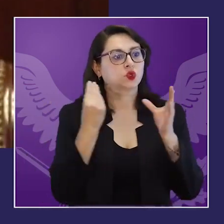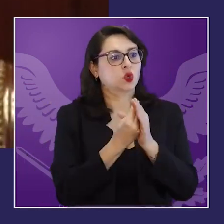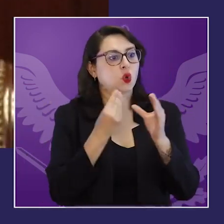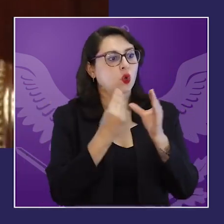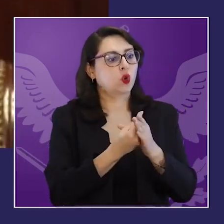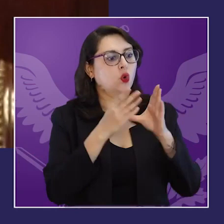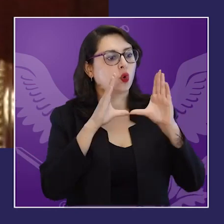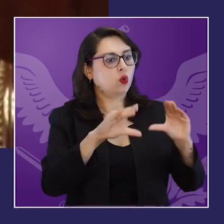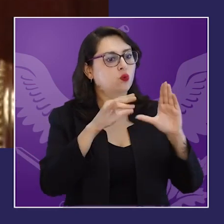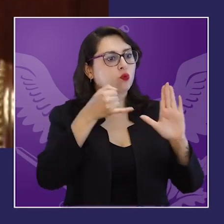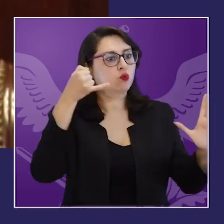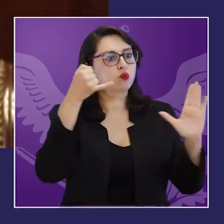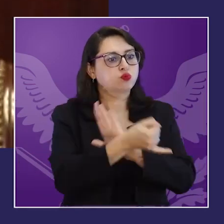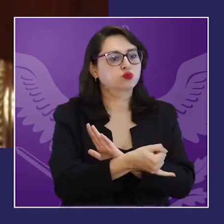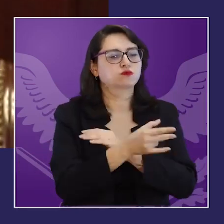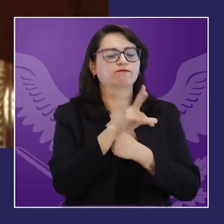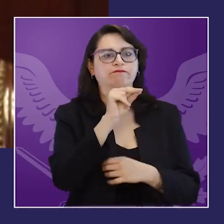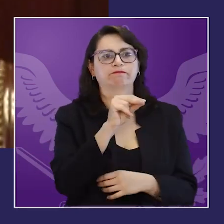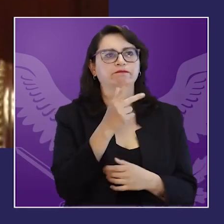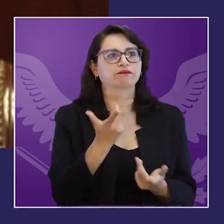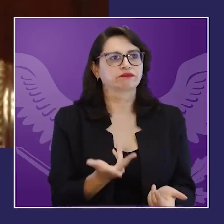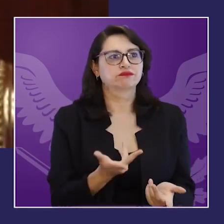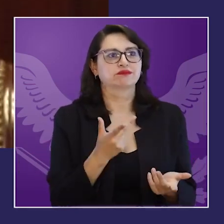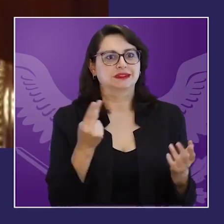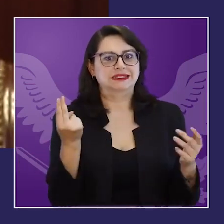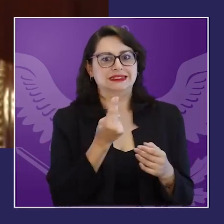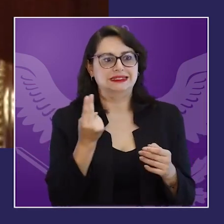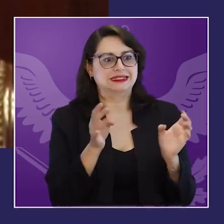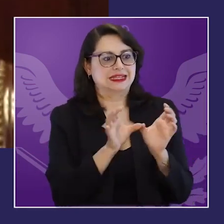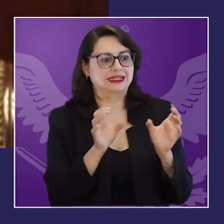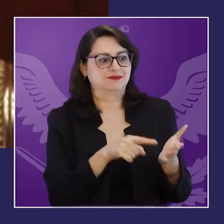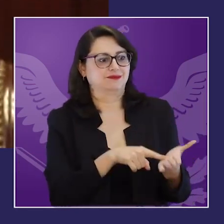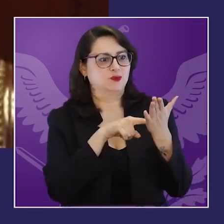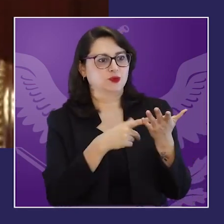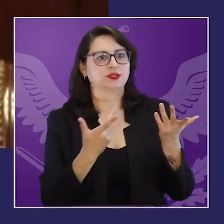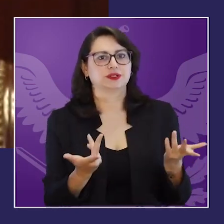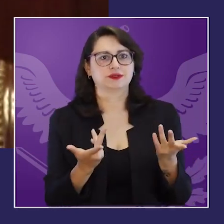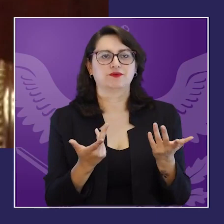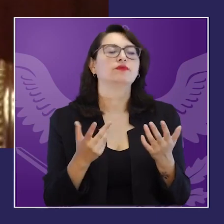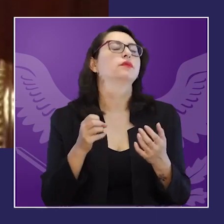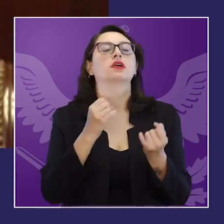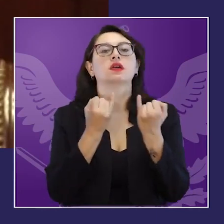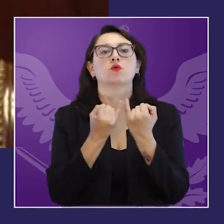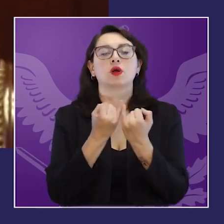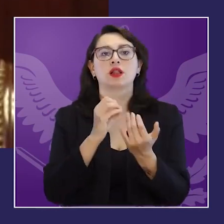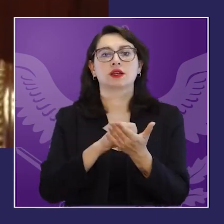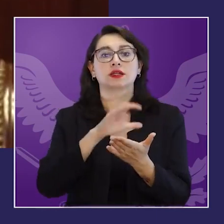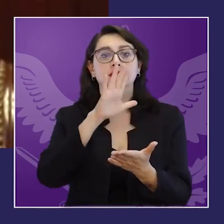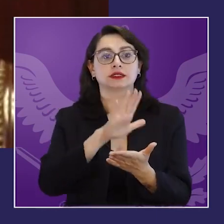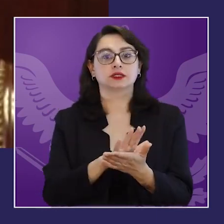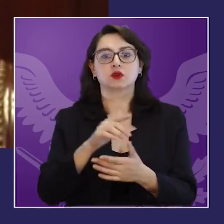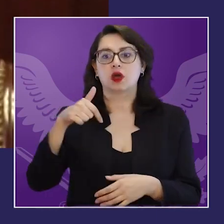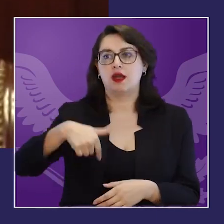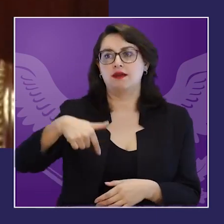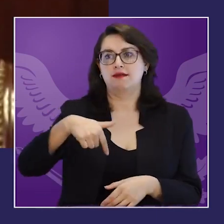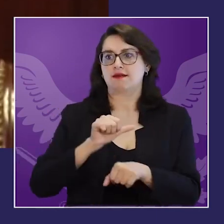Pero realmente en política pública no es la capacitación necesaria, sino la prueba de que ya está capacitado